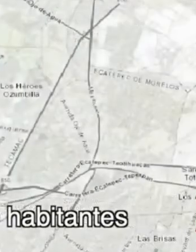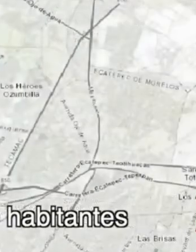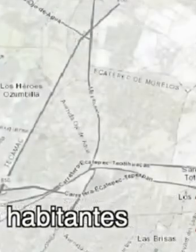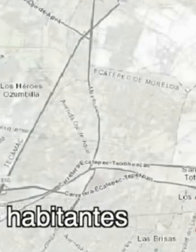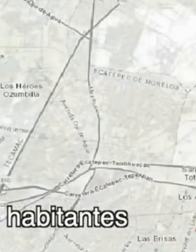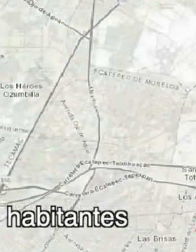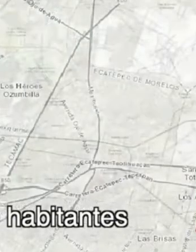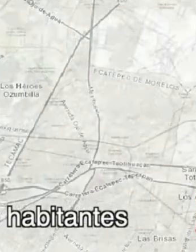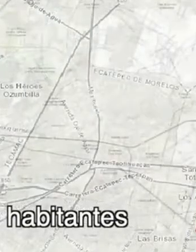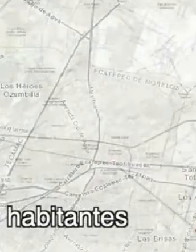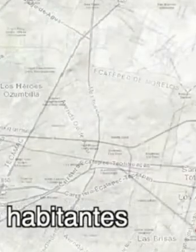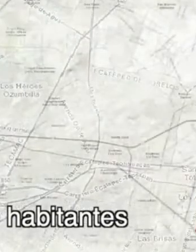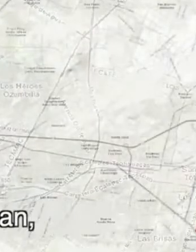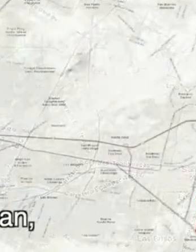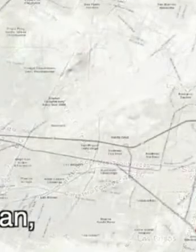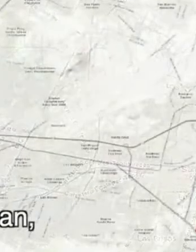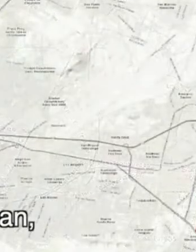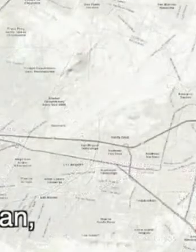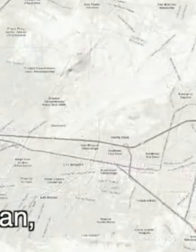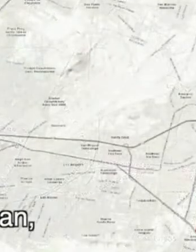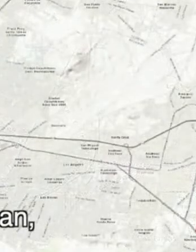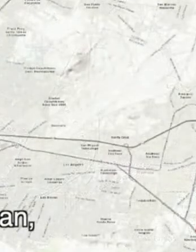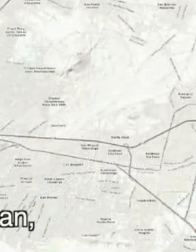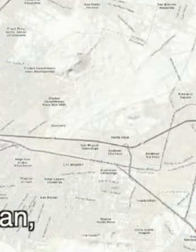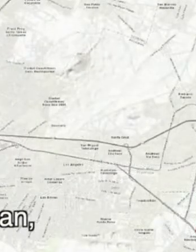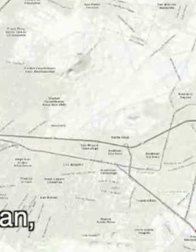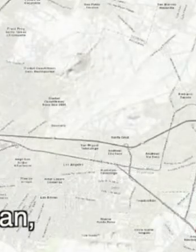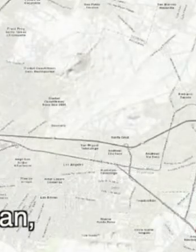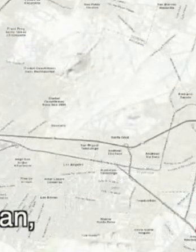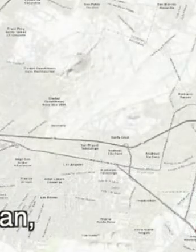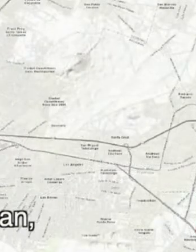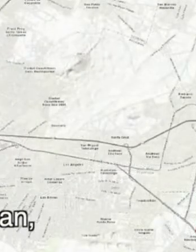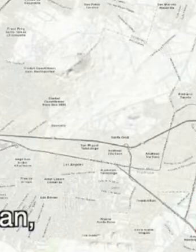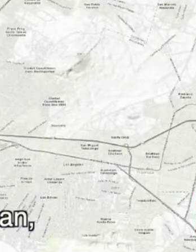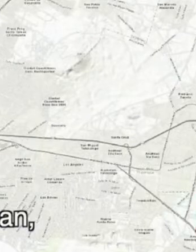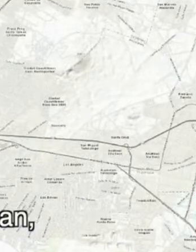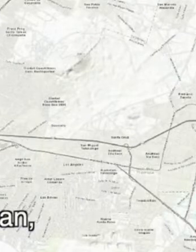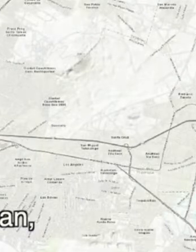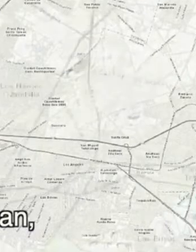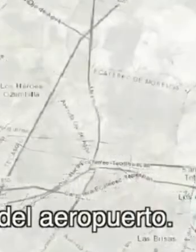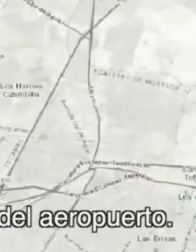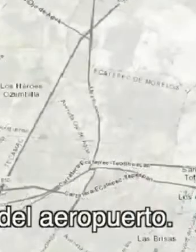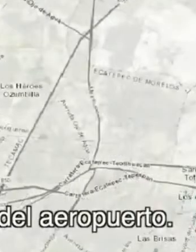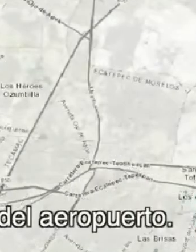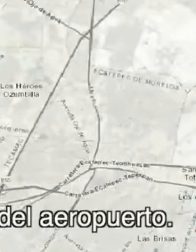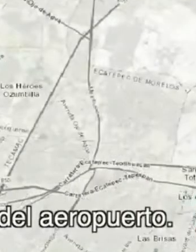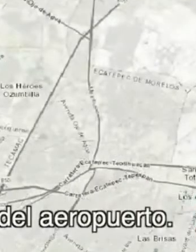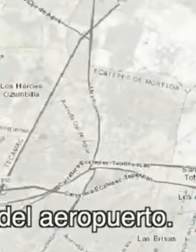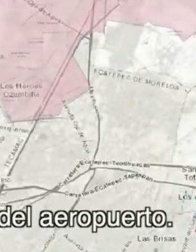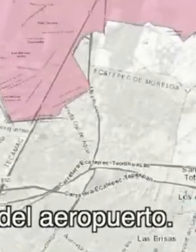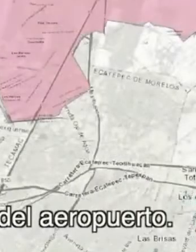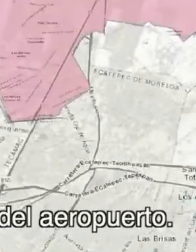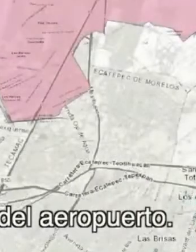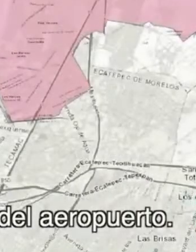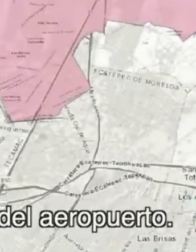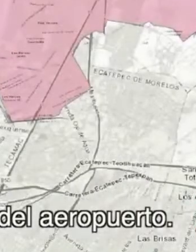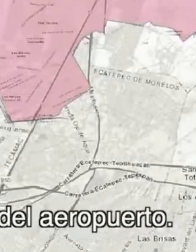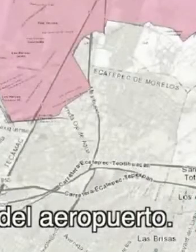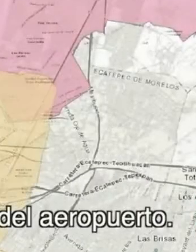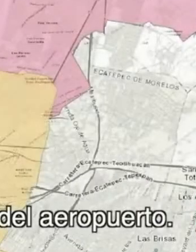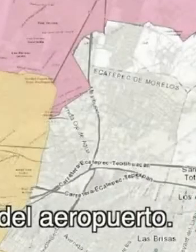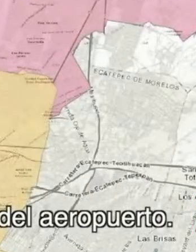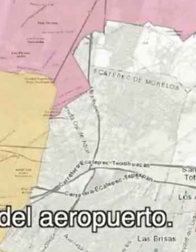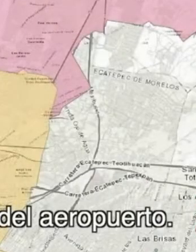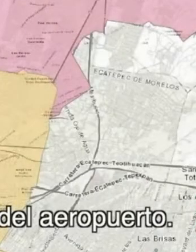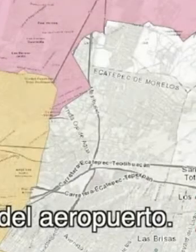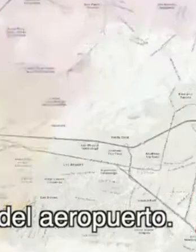a más de 3 millones de habitantes de los municipios de Tultitlán, Tultepec, Nextlalpan, Zumpango, Tecámac y Ecatepec,